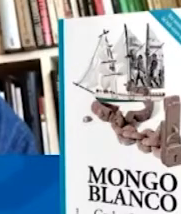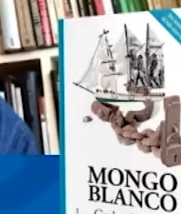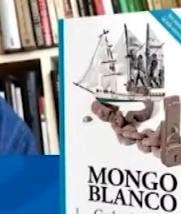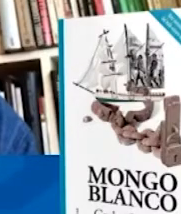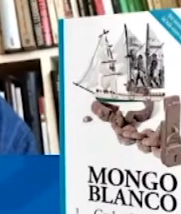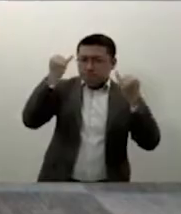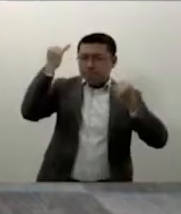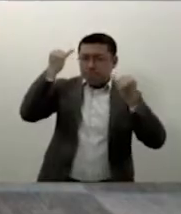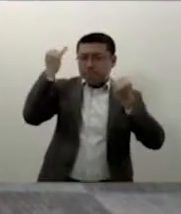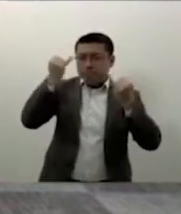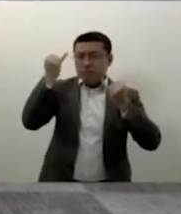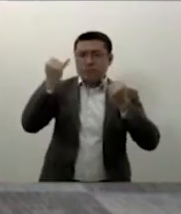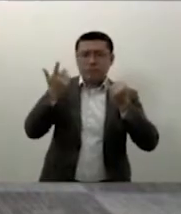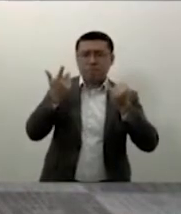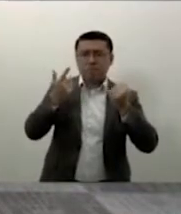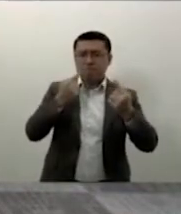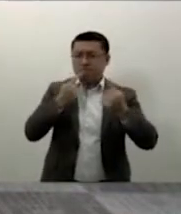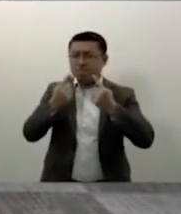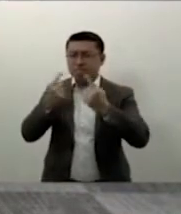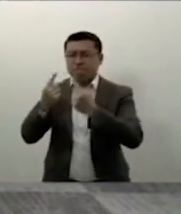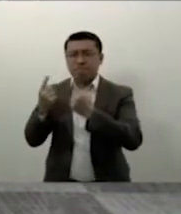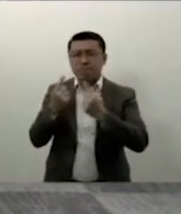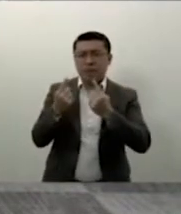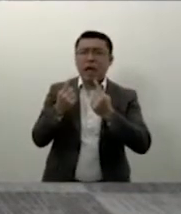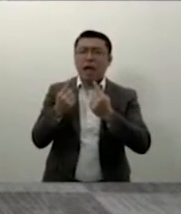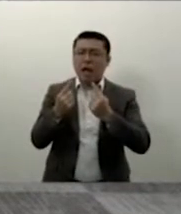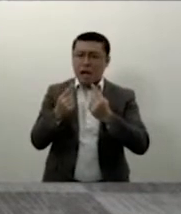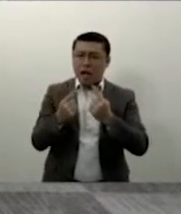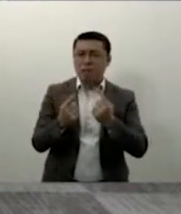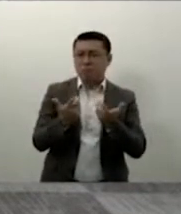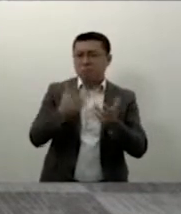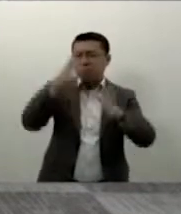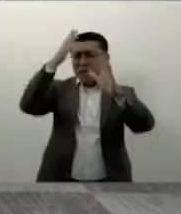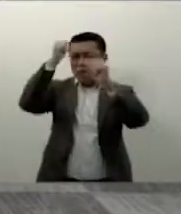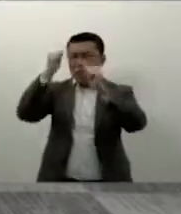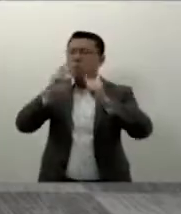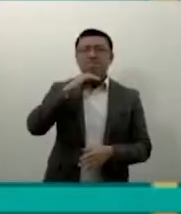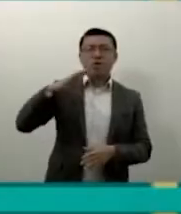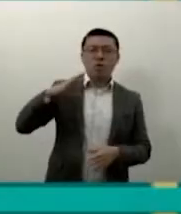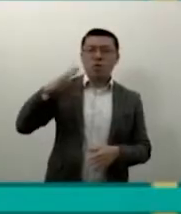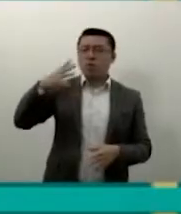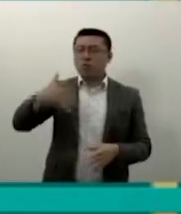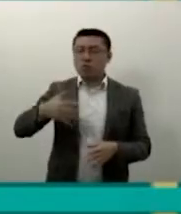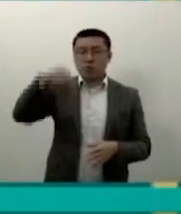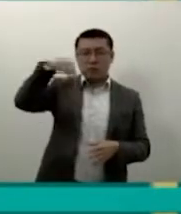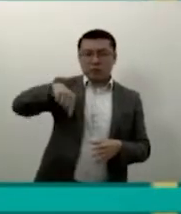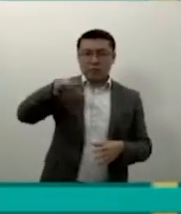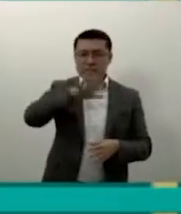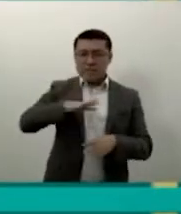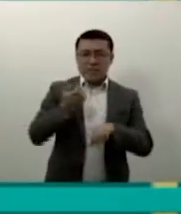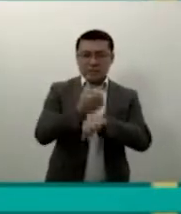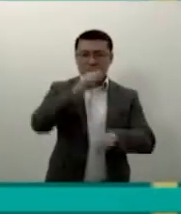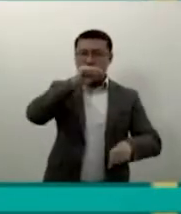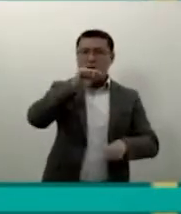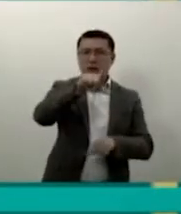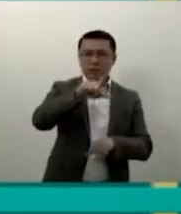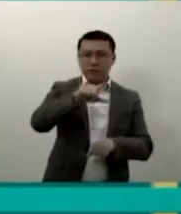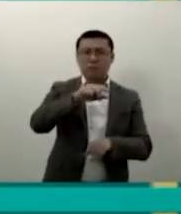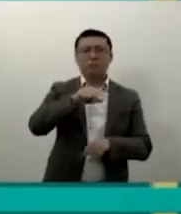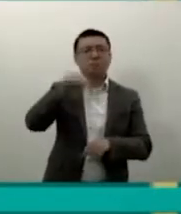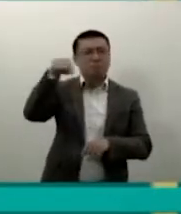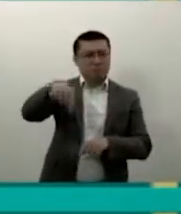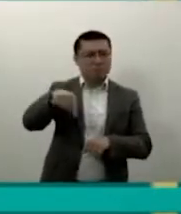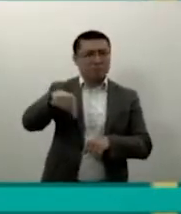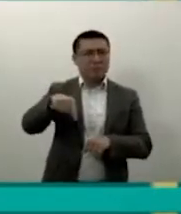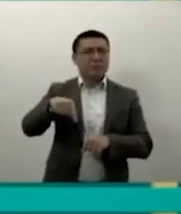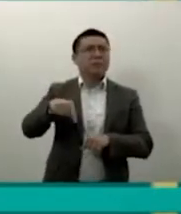la breve declaración, en la que aseguró que había una alianza entre las autoridades de la Universidad de Guadalajara y el gobernador Enrique Alfaro Ramírez para